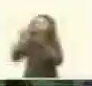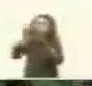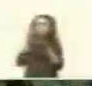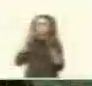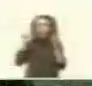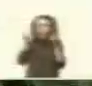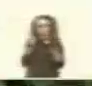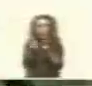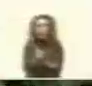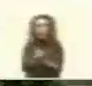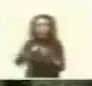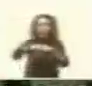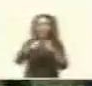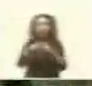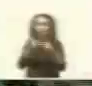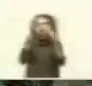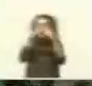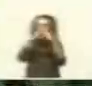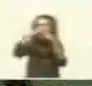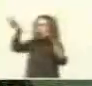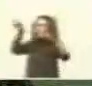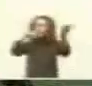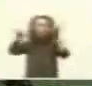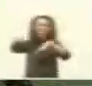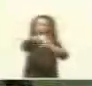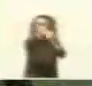400.000 familias en la calle se han quedado, de sus casas